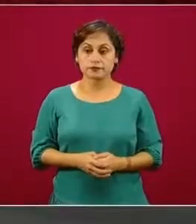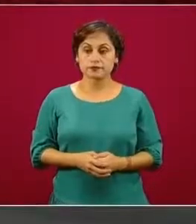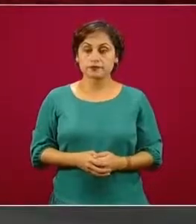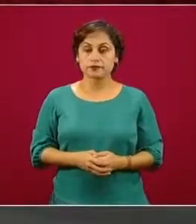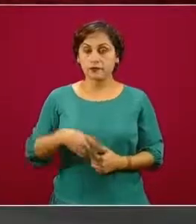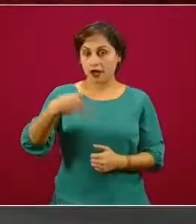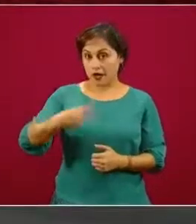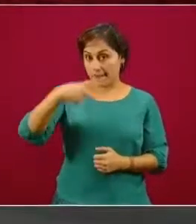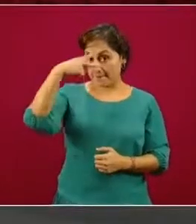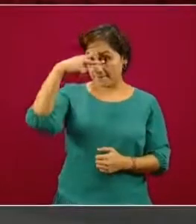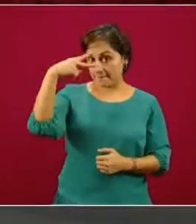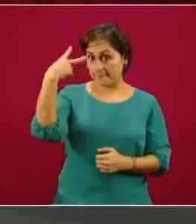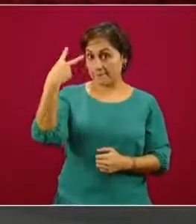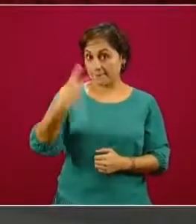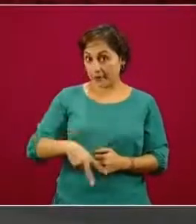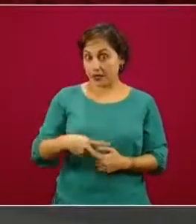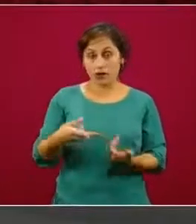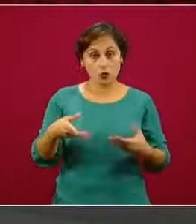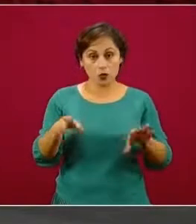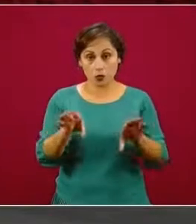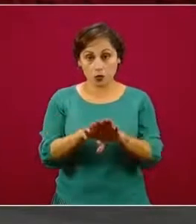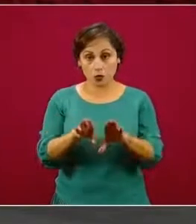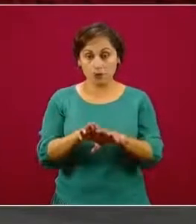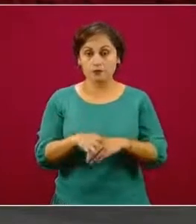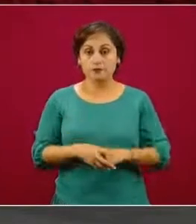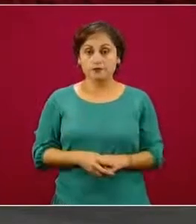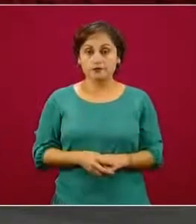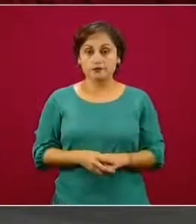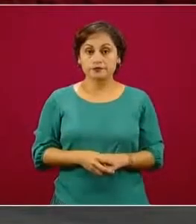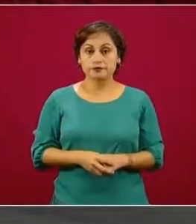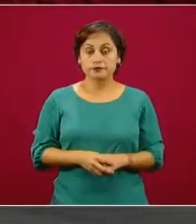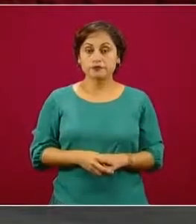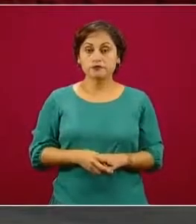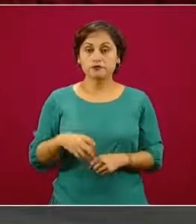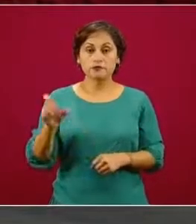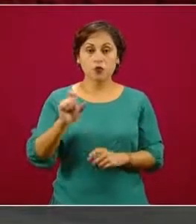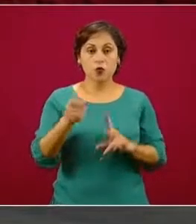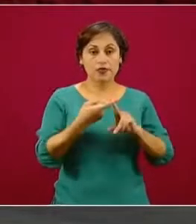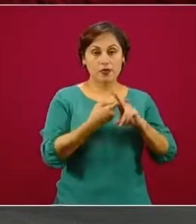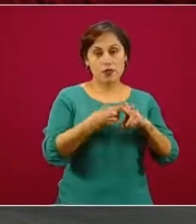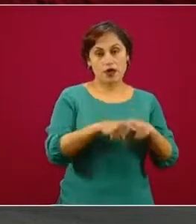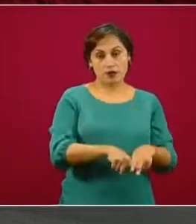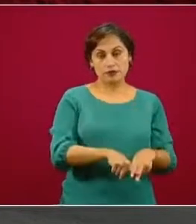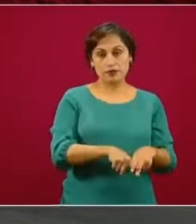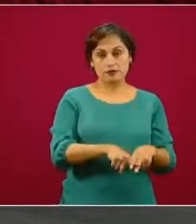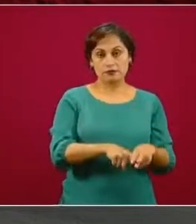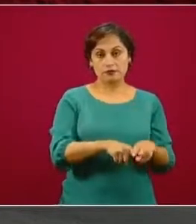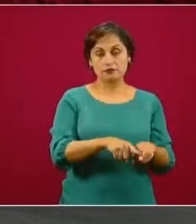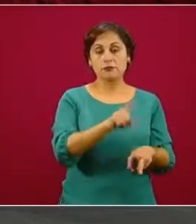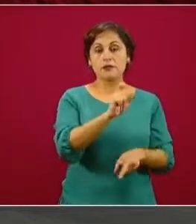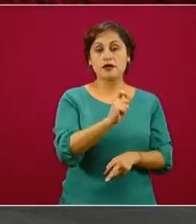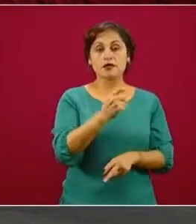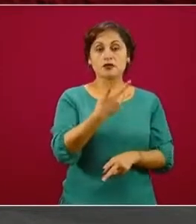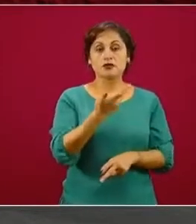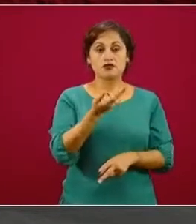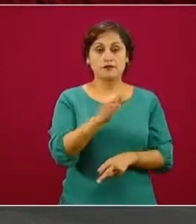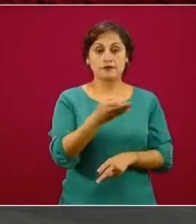En México tenemos, desde que empezó el primer caso, que fue el 28 de febrero,